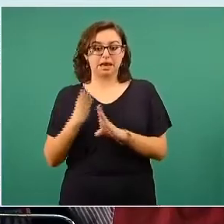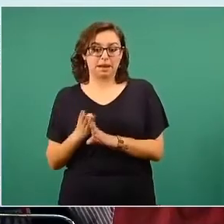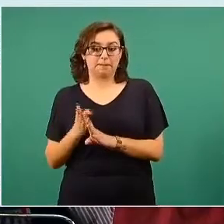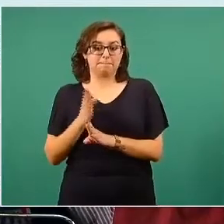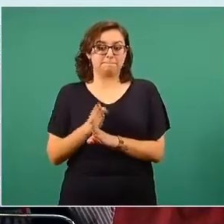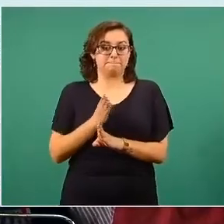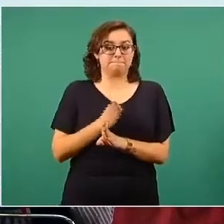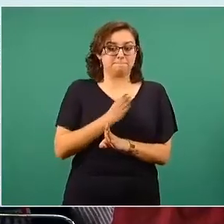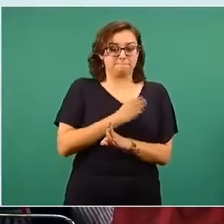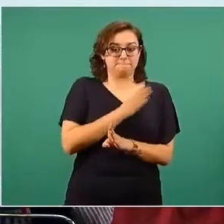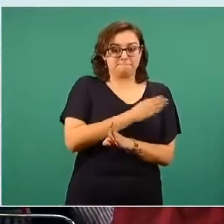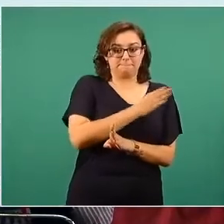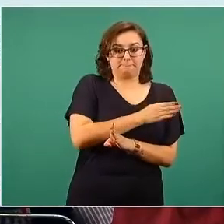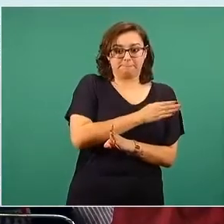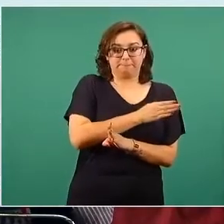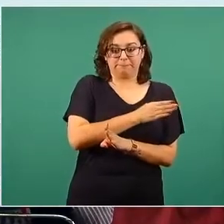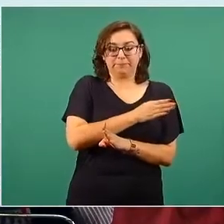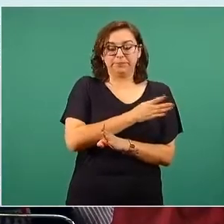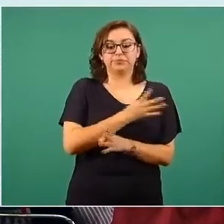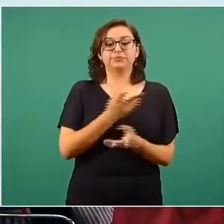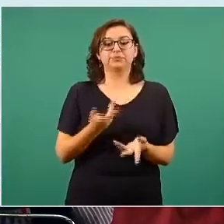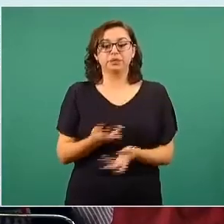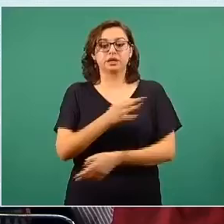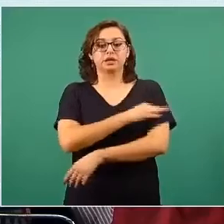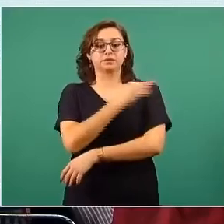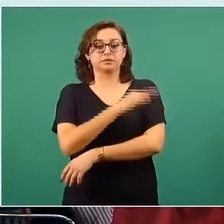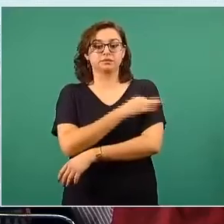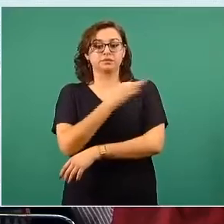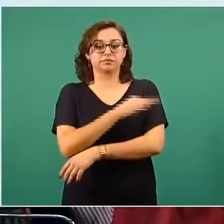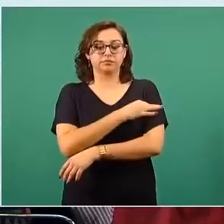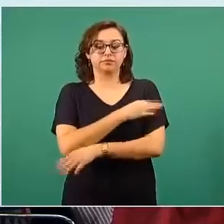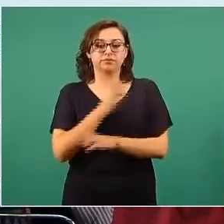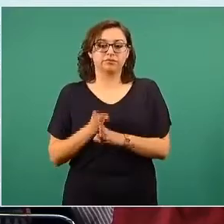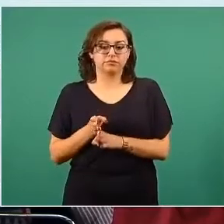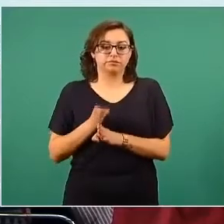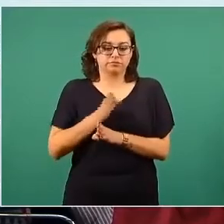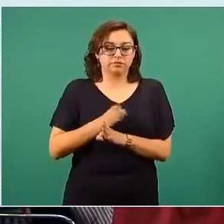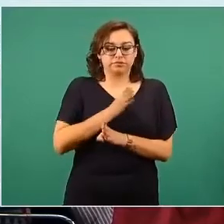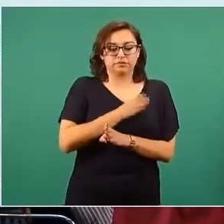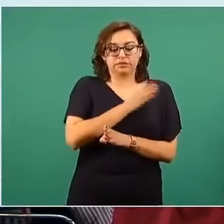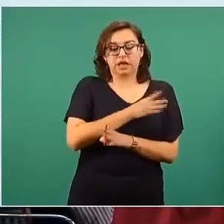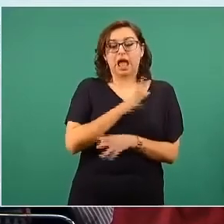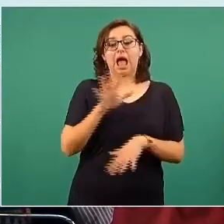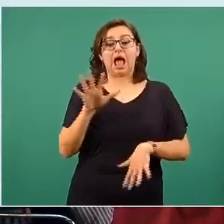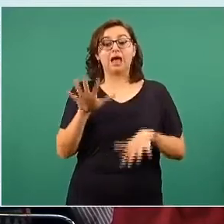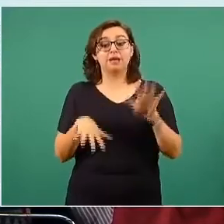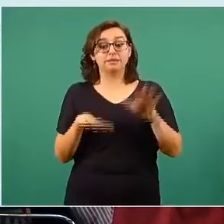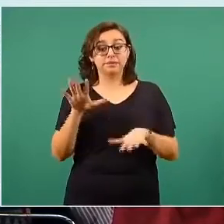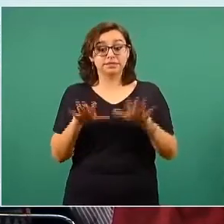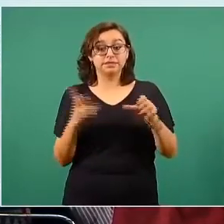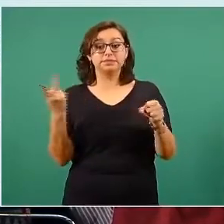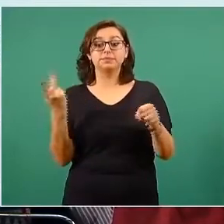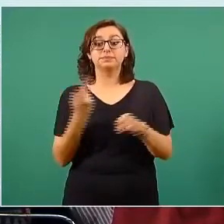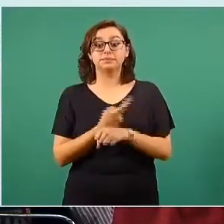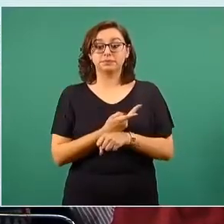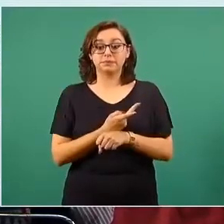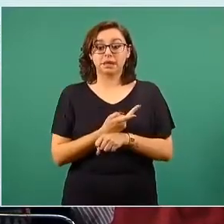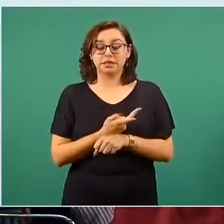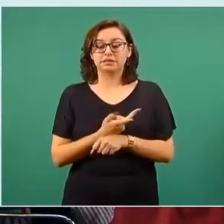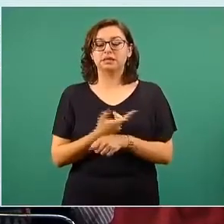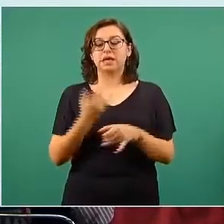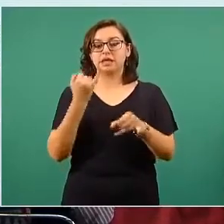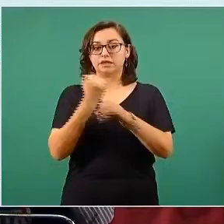se presentan en la curva epidémica o en la curva de vacunación de días previos, ya que es actualizada